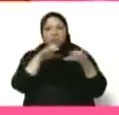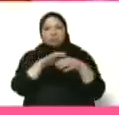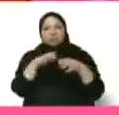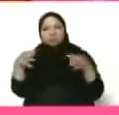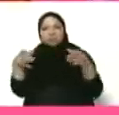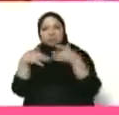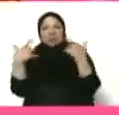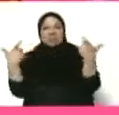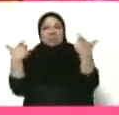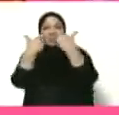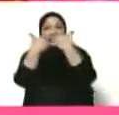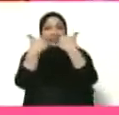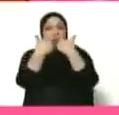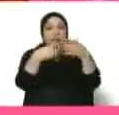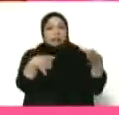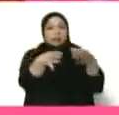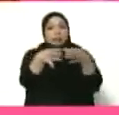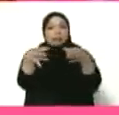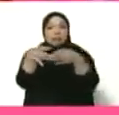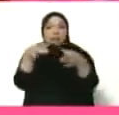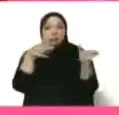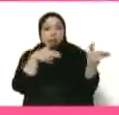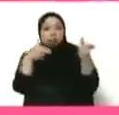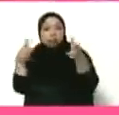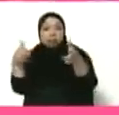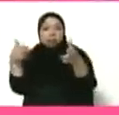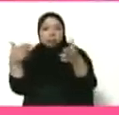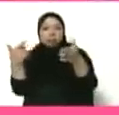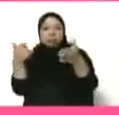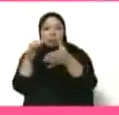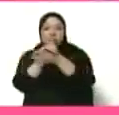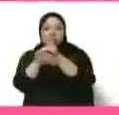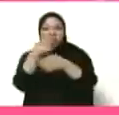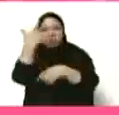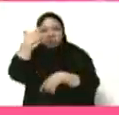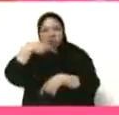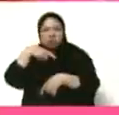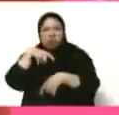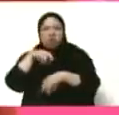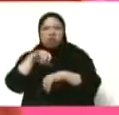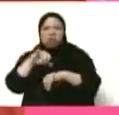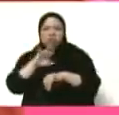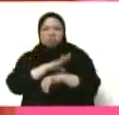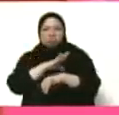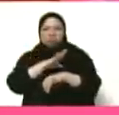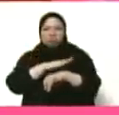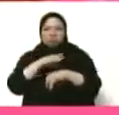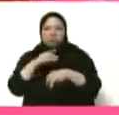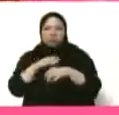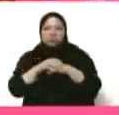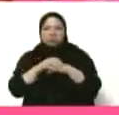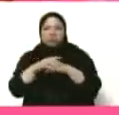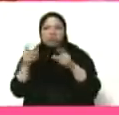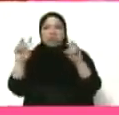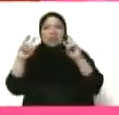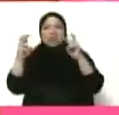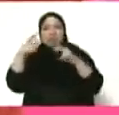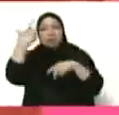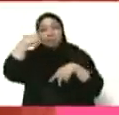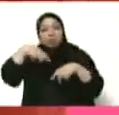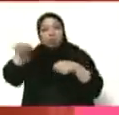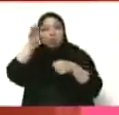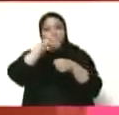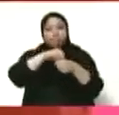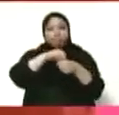enemigos entre ellos. Bueno, se dividían por enemistades personales. Dejaron que el tema personal se